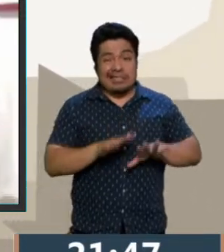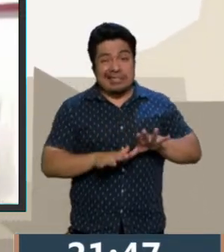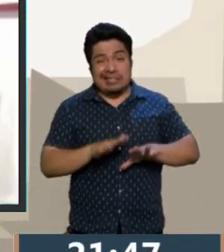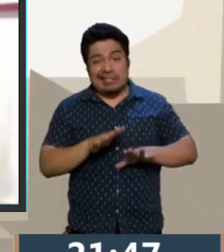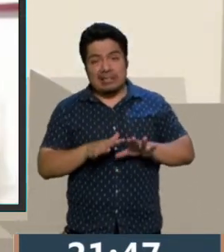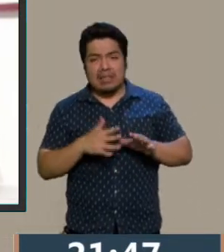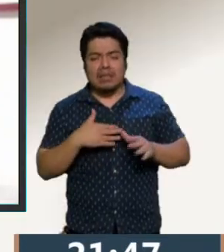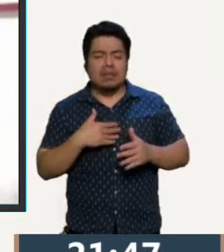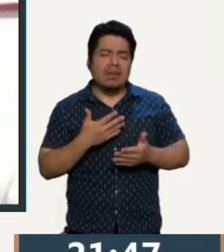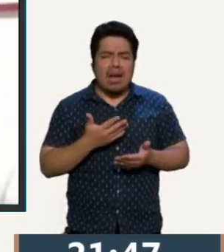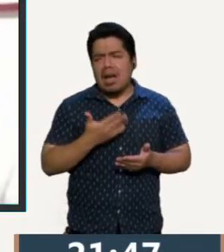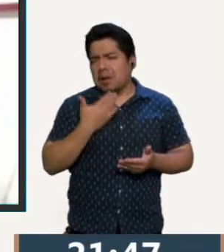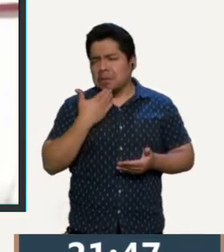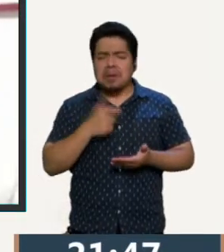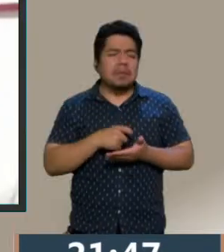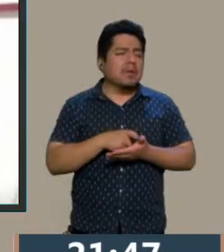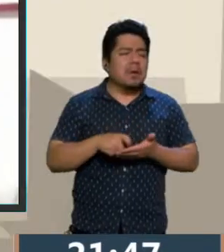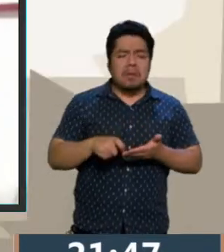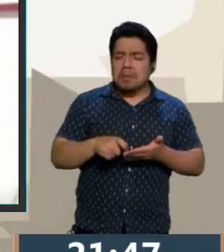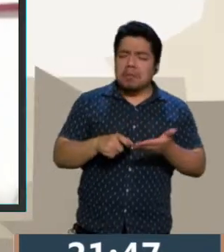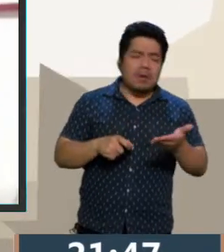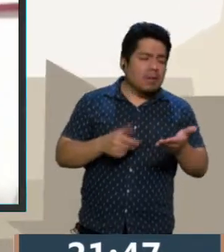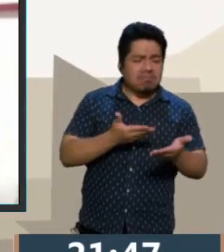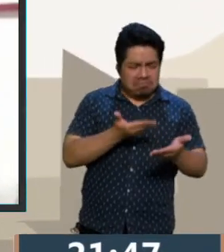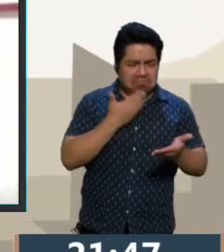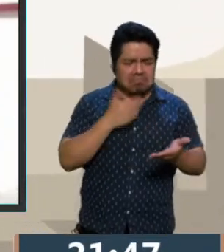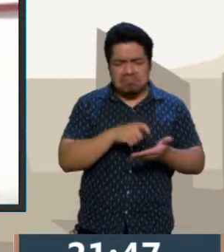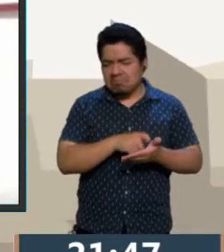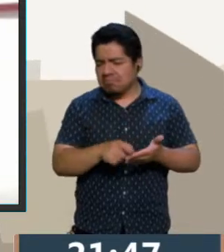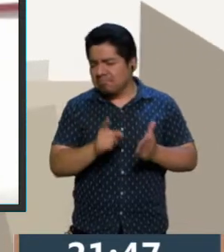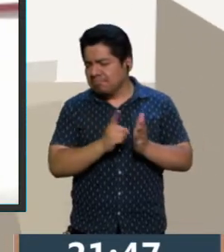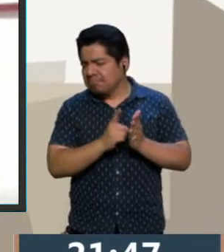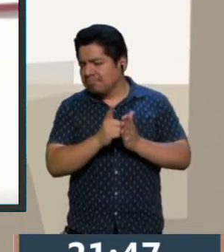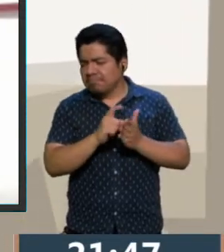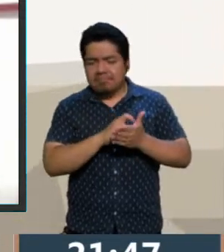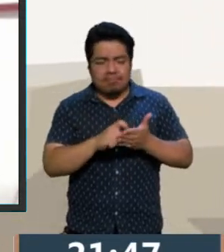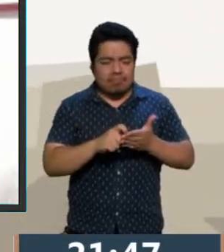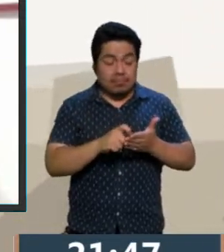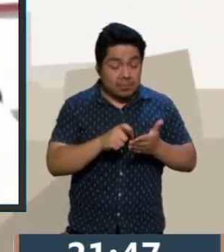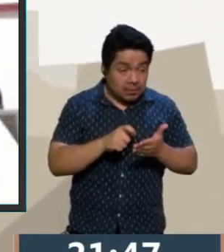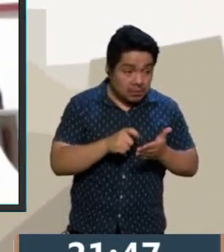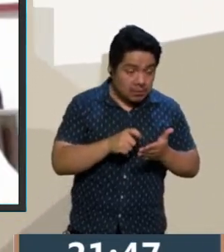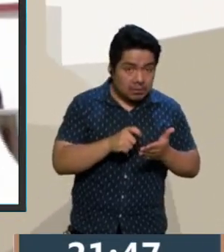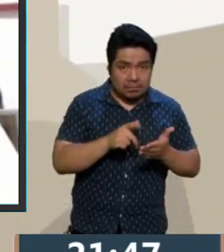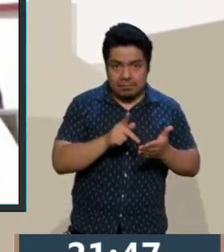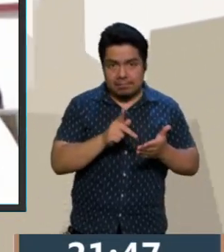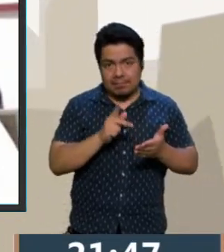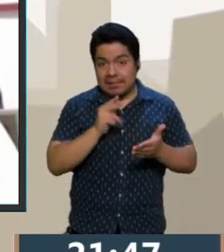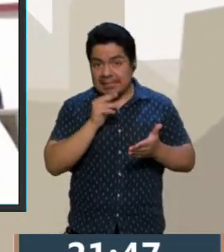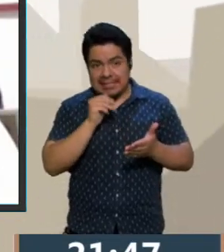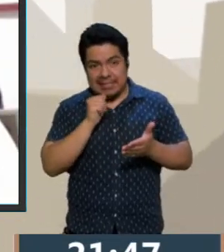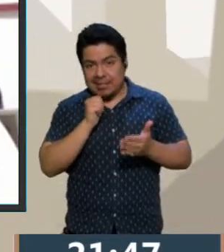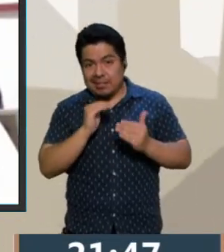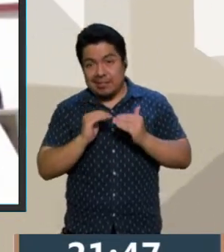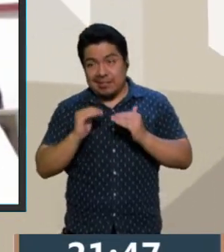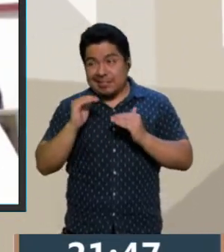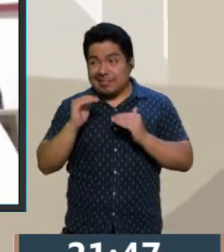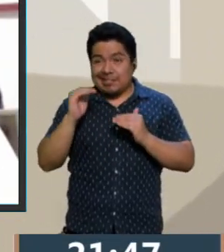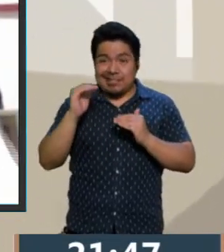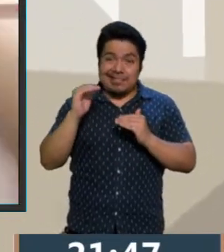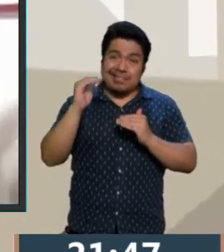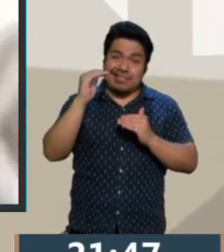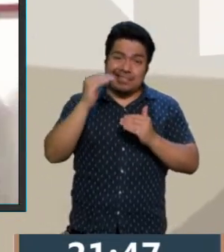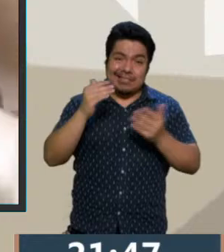un comprador de buena fe, adquirir un departamento que, por ejemplo, no pueda tener en un